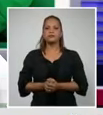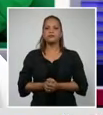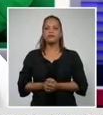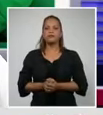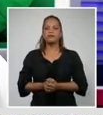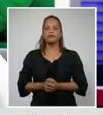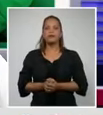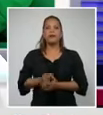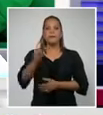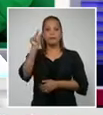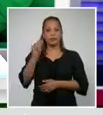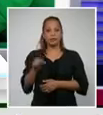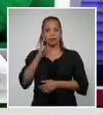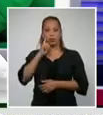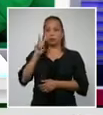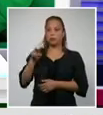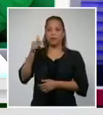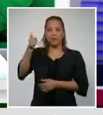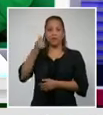Asintomáticos ayer el